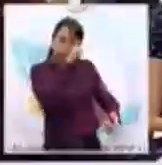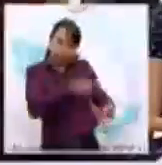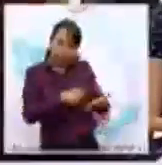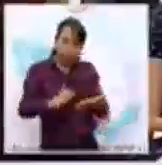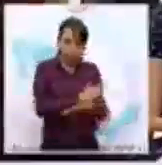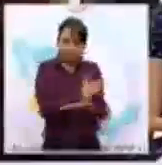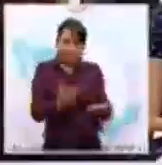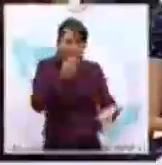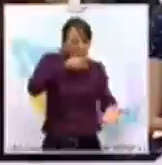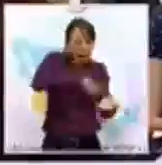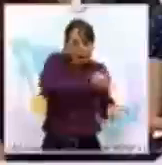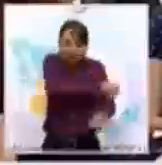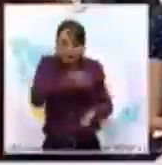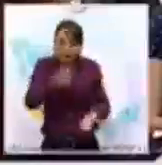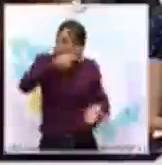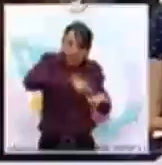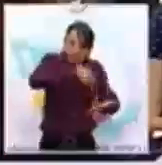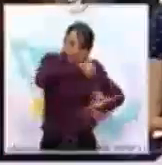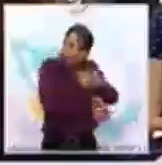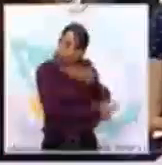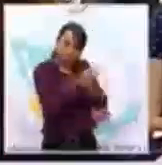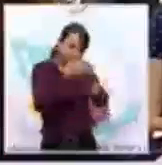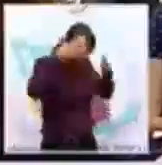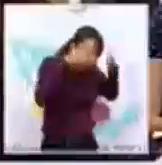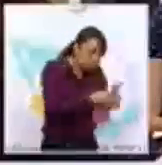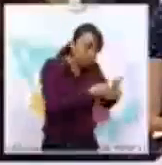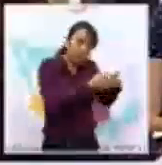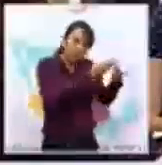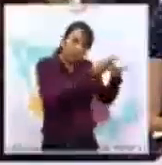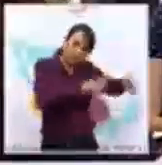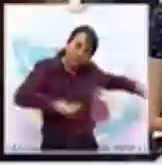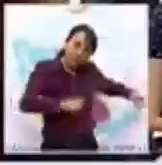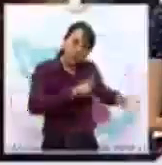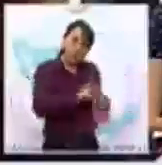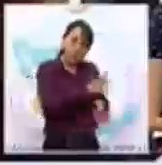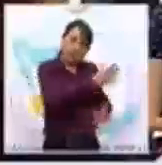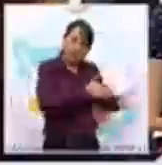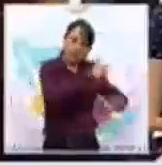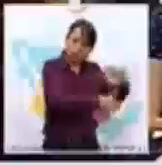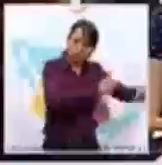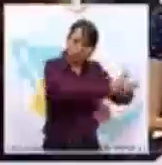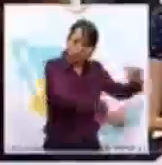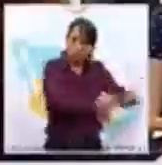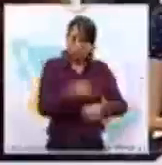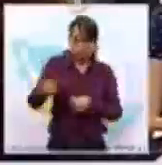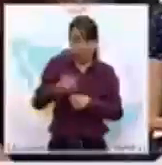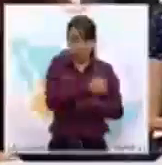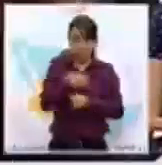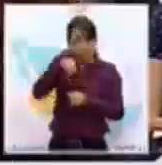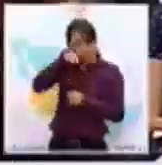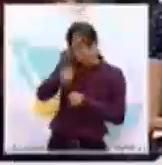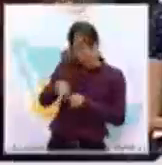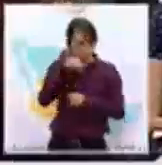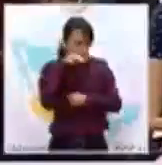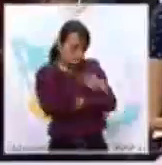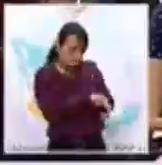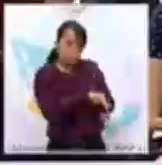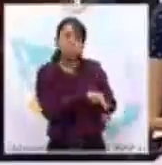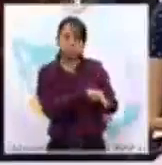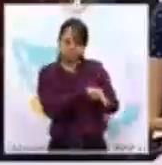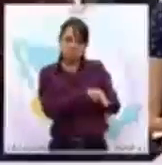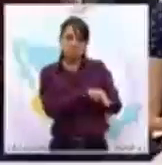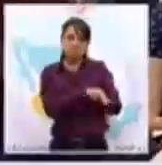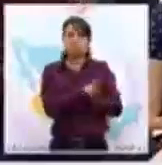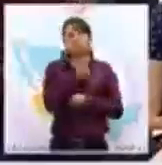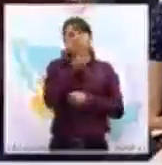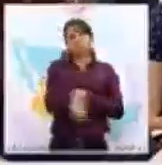desarrollo de los pueblos. Sin embargo, cuando lo vemos desde el punto de vista como un componente civilizador, sin duda, por un lado, nos